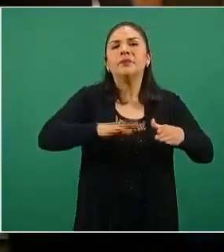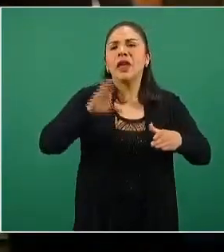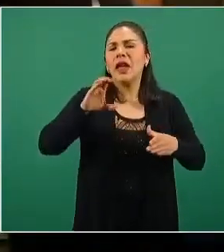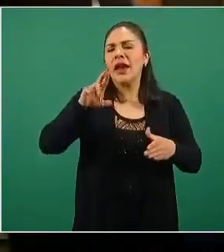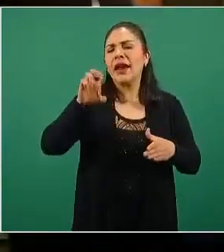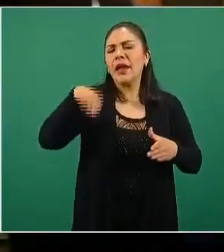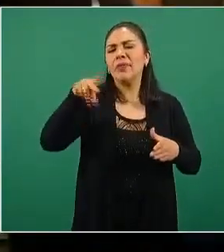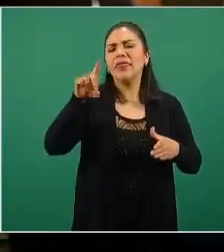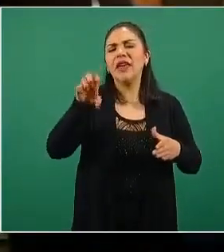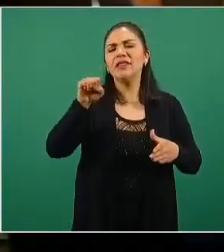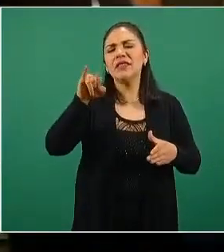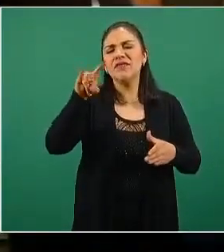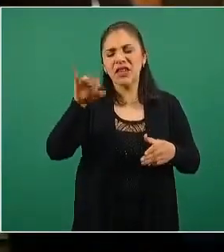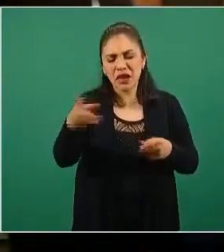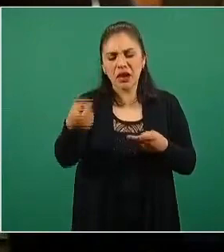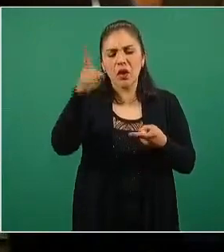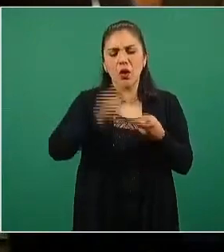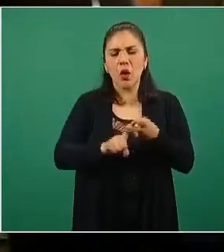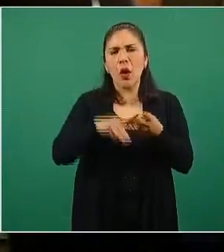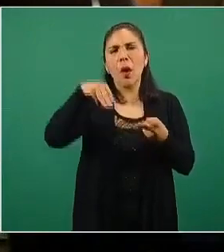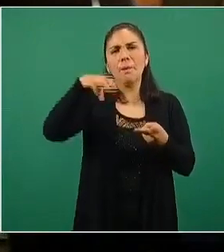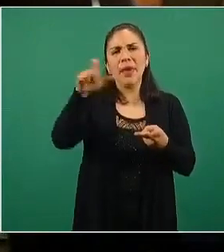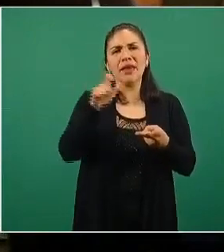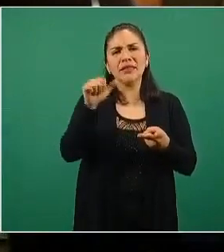remdesivir, dexametasona y